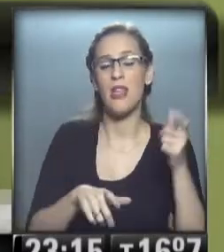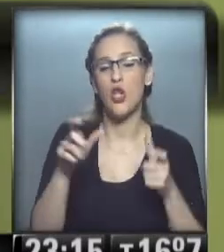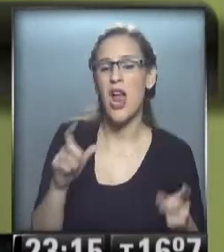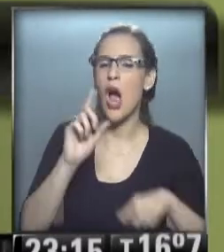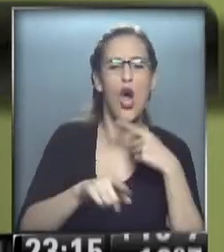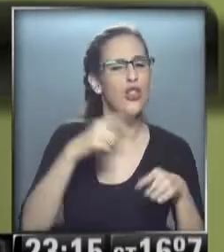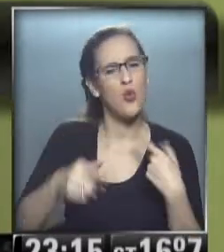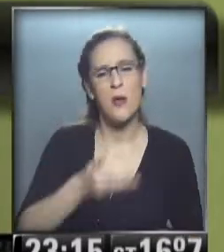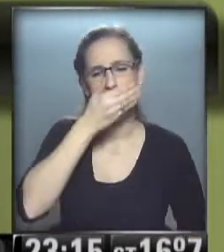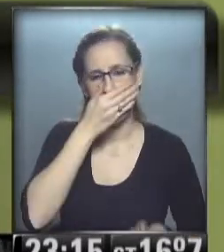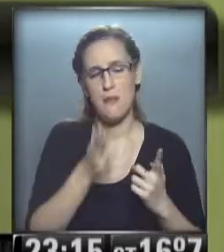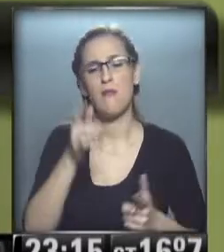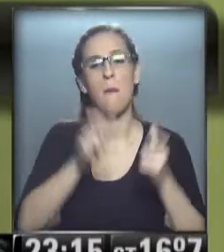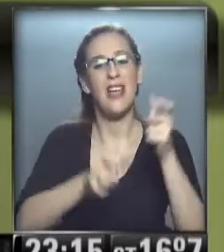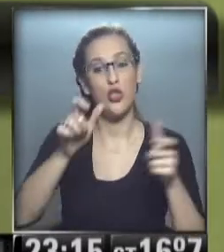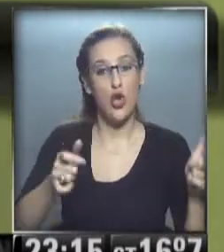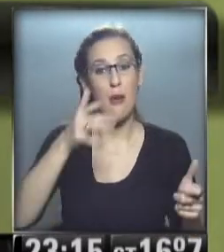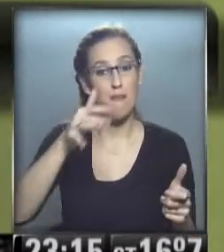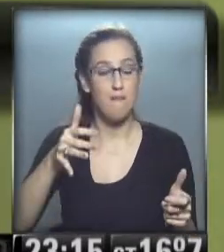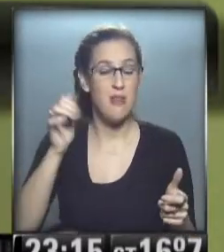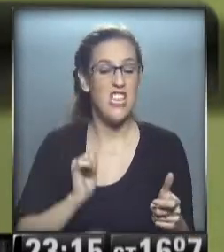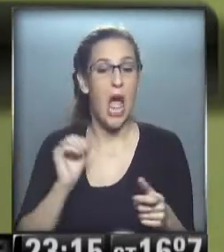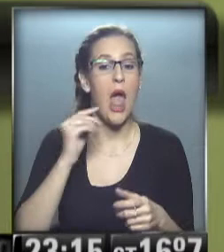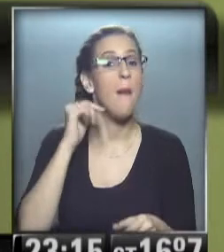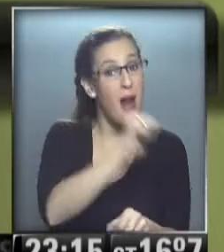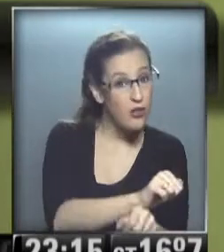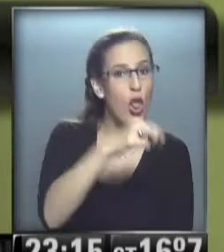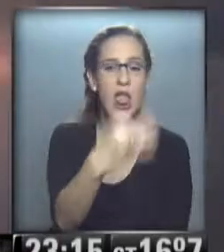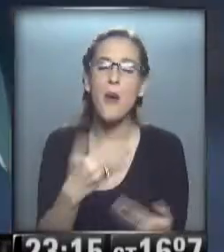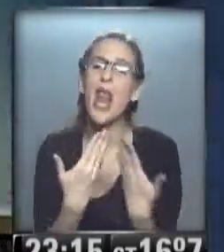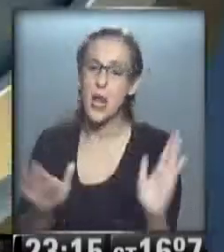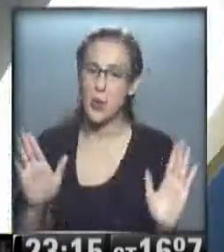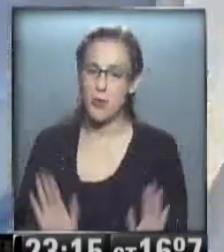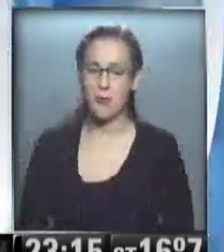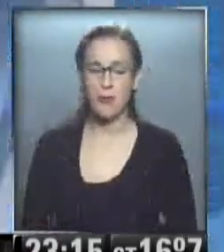que todos sus militantes detenidos sean liberados.